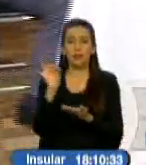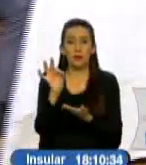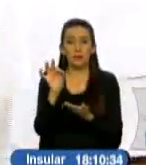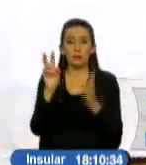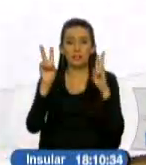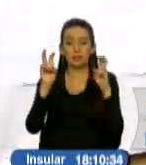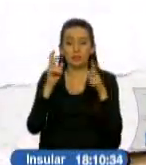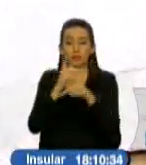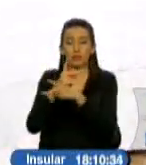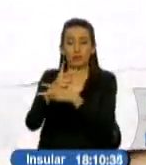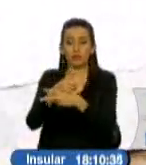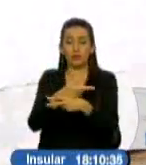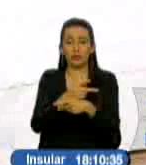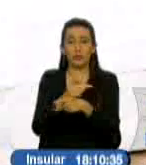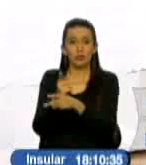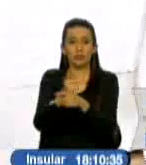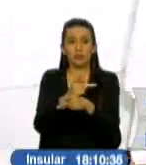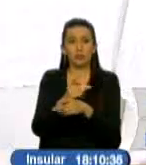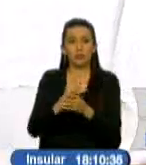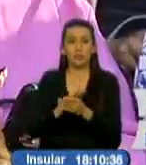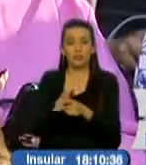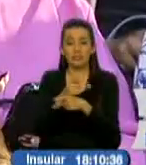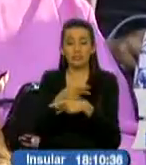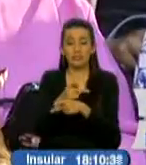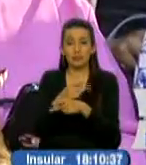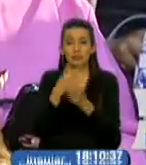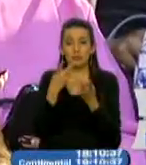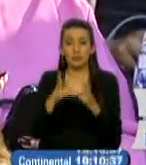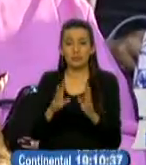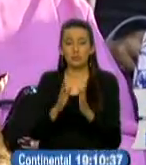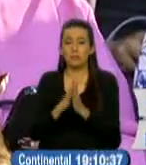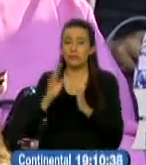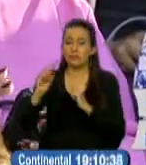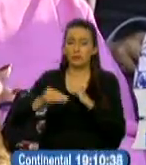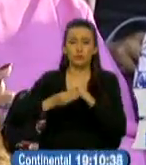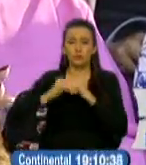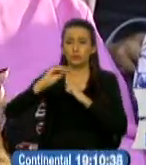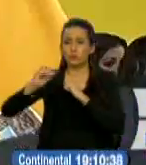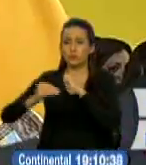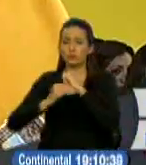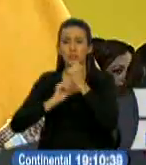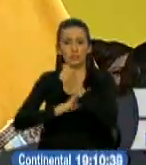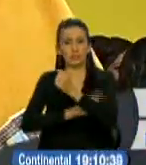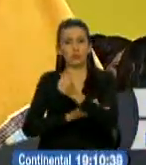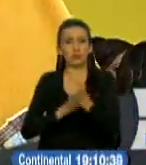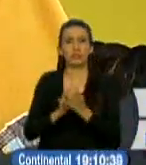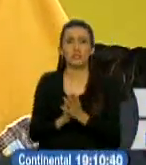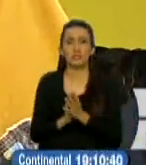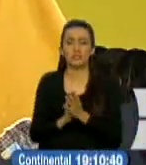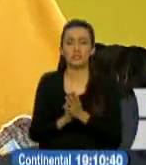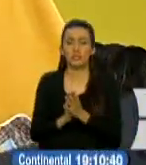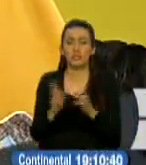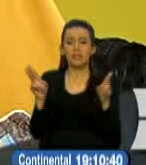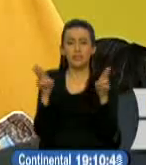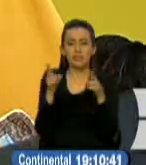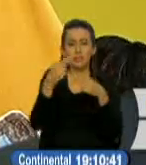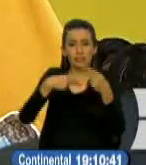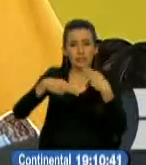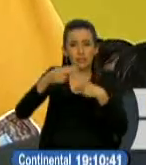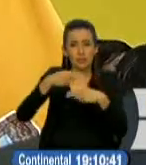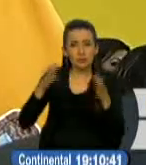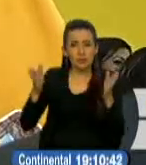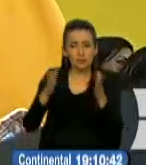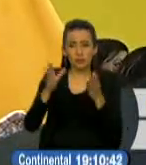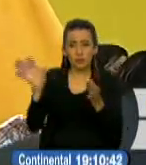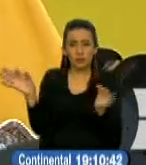país debe enrumbarse por el sendero de la conciliación y que es hora de juntar esfuerzos para que eso suceda. El sector de las pequeñas, medianas industrias